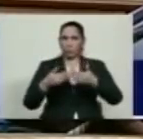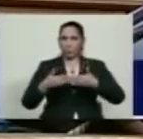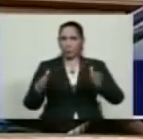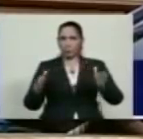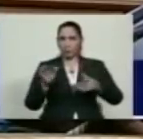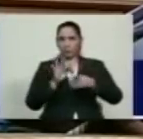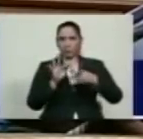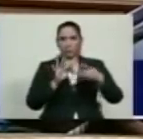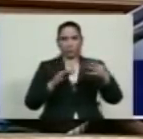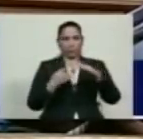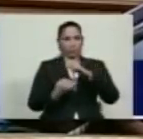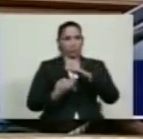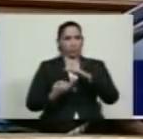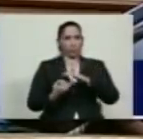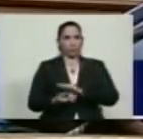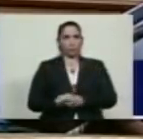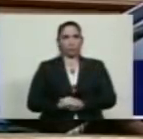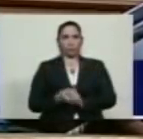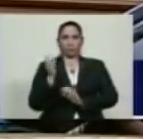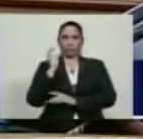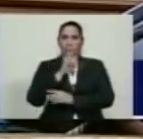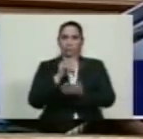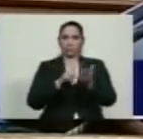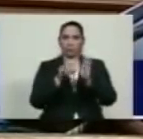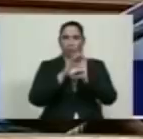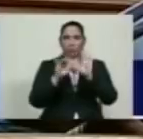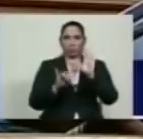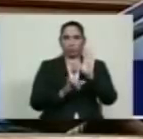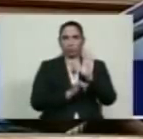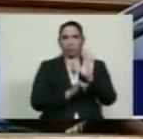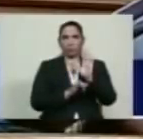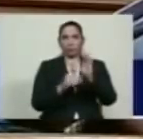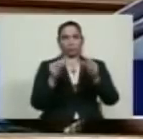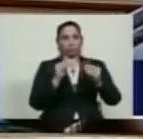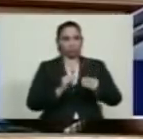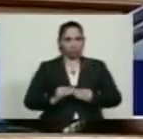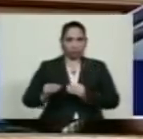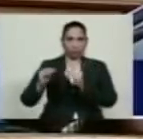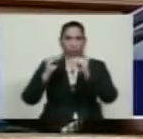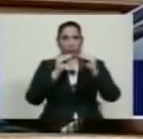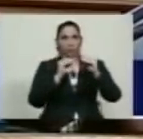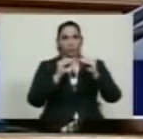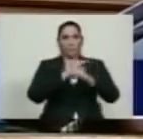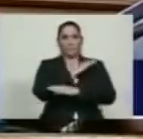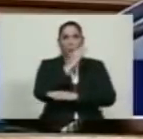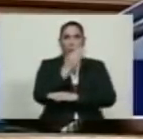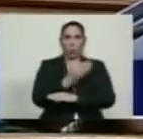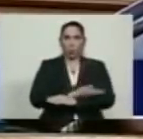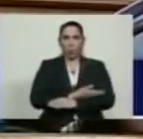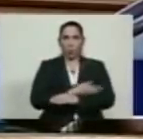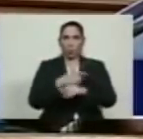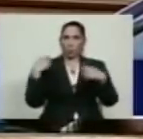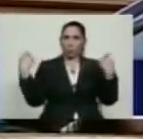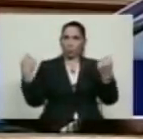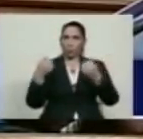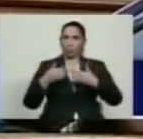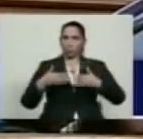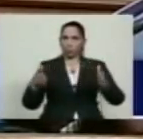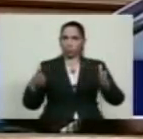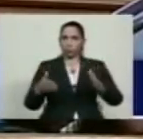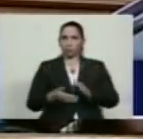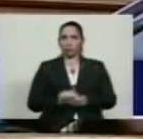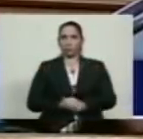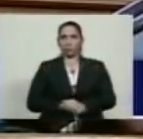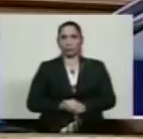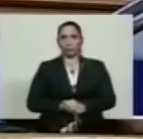funcionamiento institucional de la Asamblea Nacional Constituyente en armonía con los poderes públicos constituidos, dictadas por este órgano